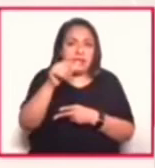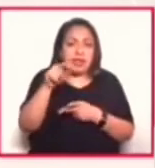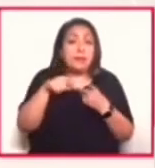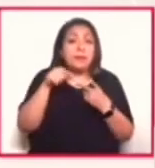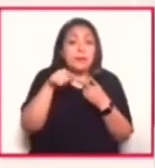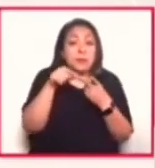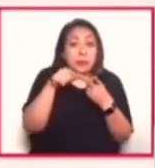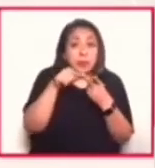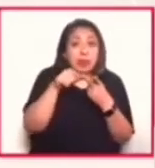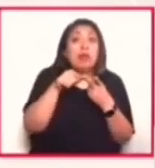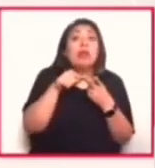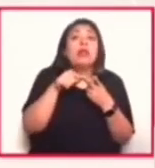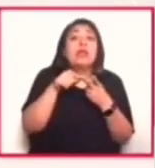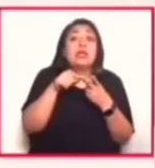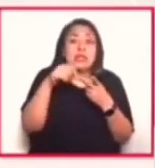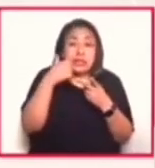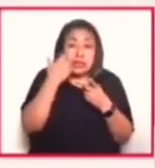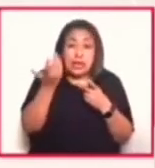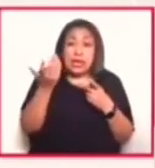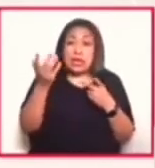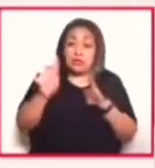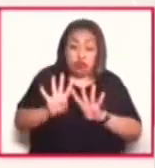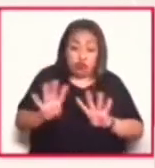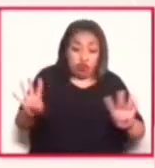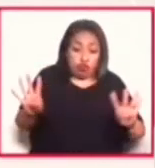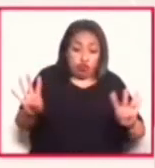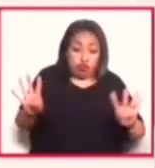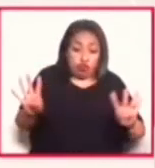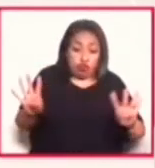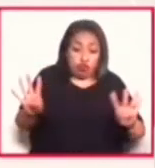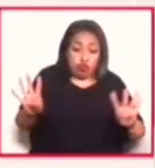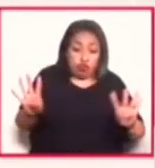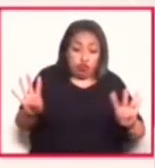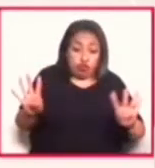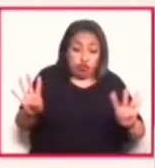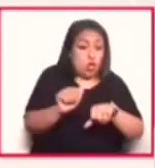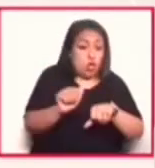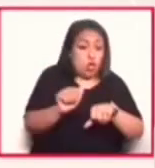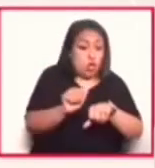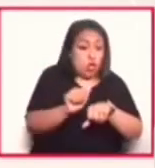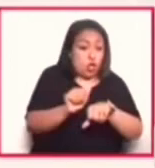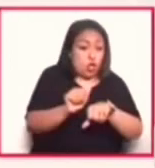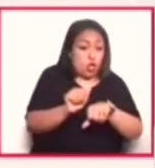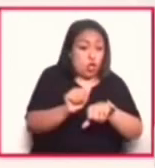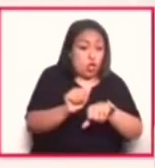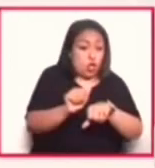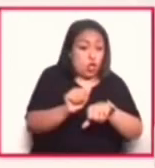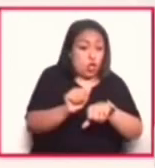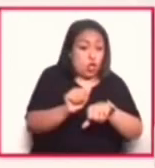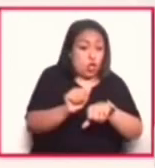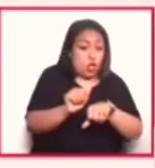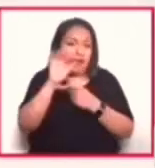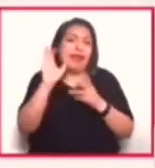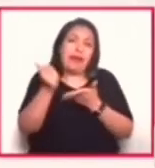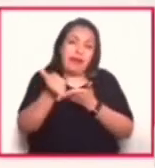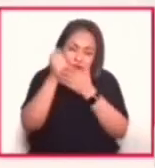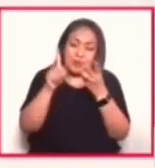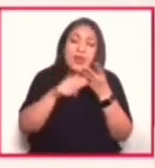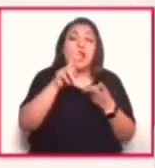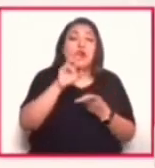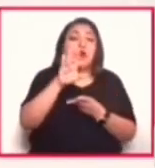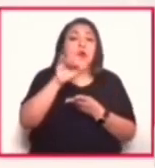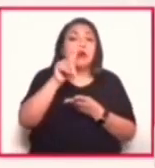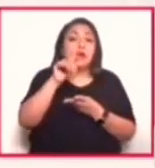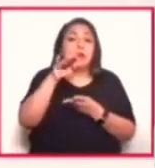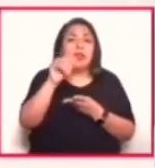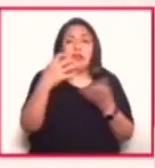es, si quieres meter a una orquesta en un coche, mete a Ernesto Anaya. Y Roberto Medrano, que es un guitarrista